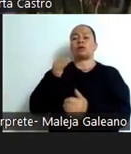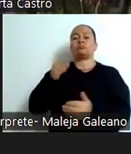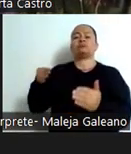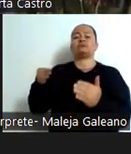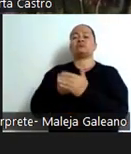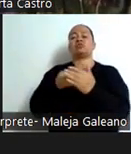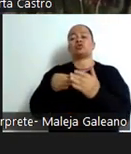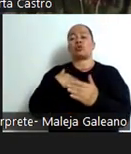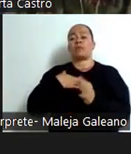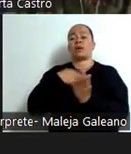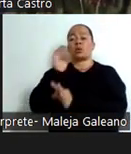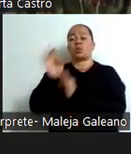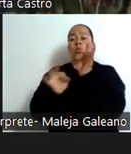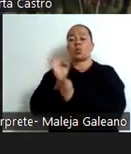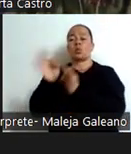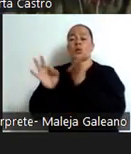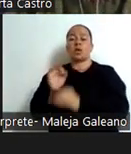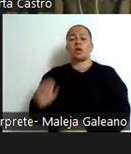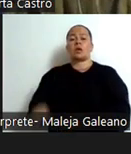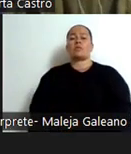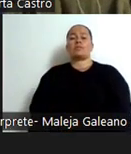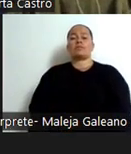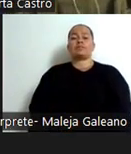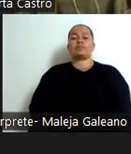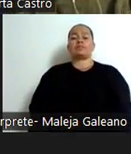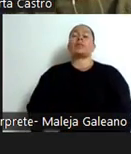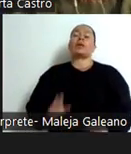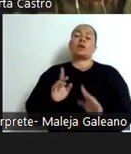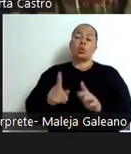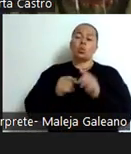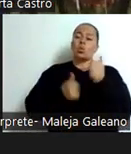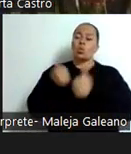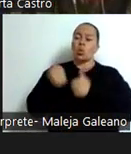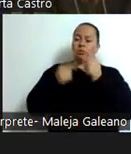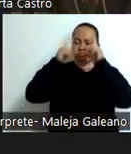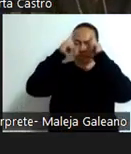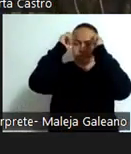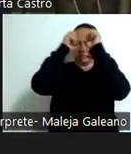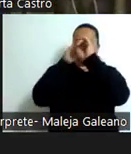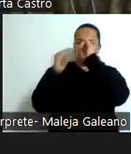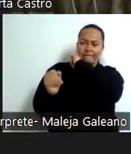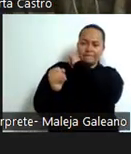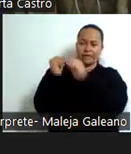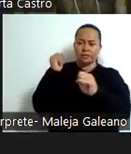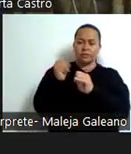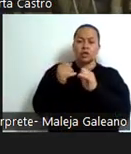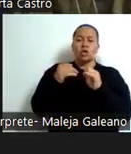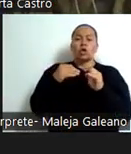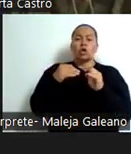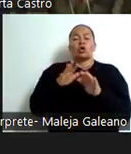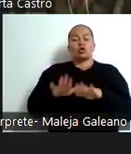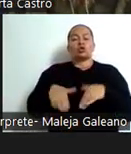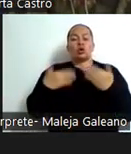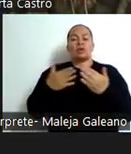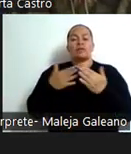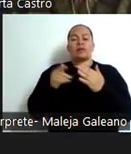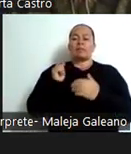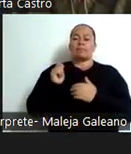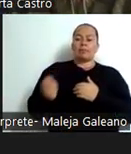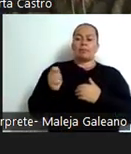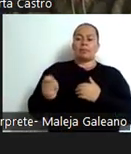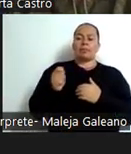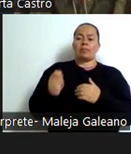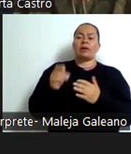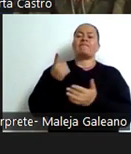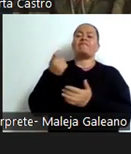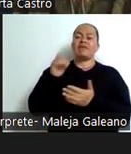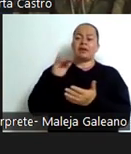siguiente diapositiva entonces Cuáles son las reflexiones finales todavía la corte está en deuda